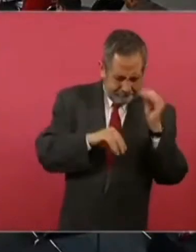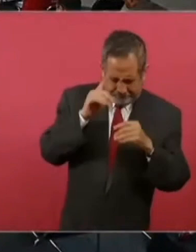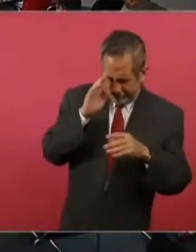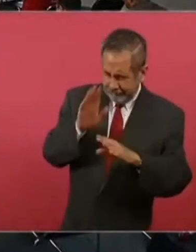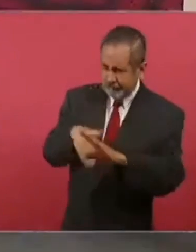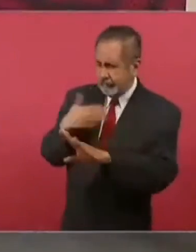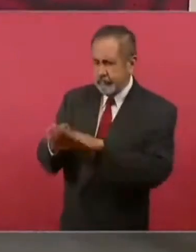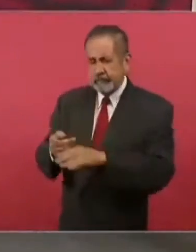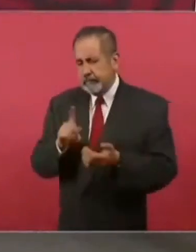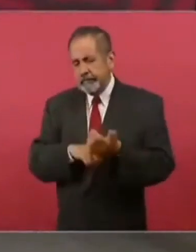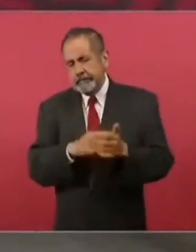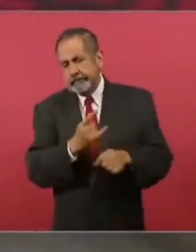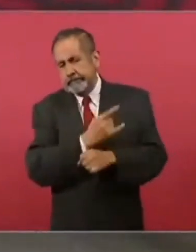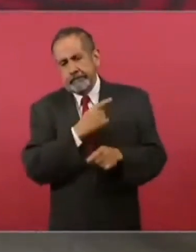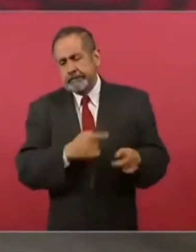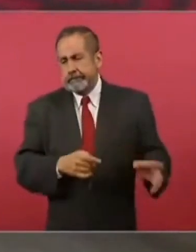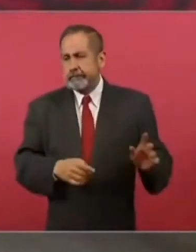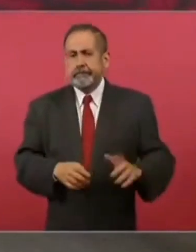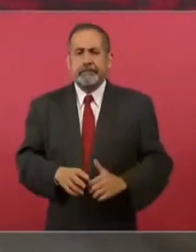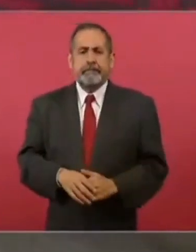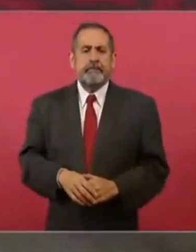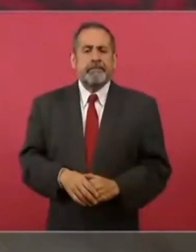todos los fachos.